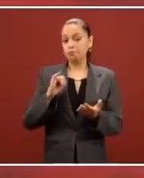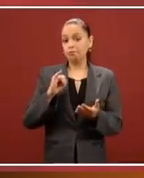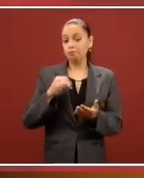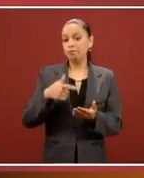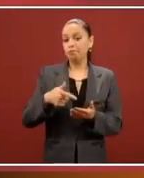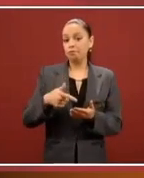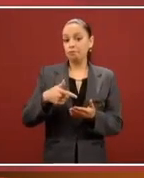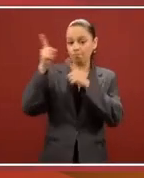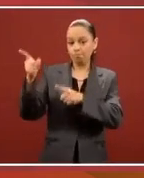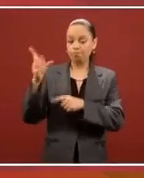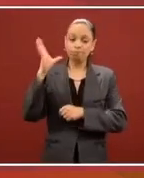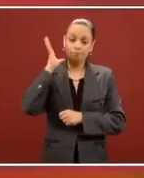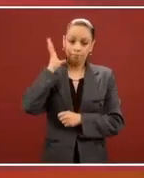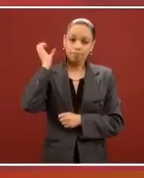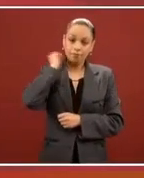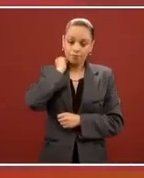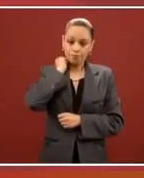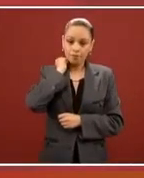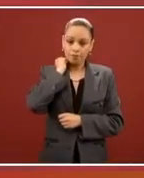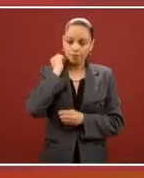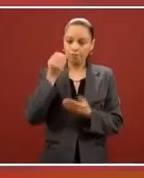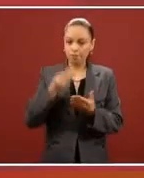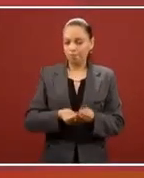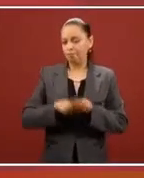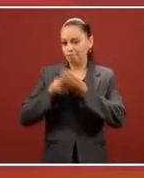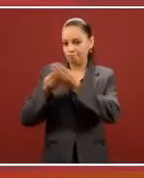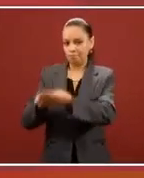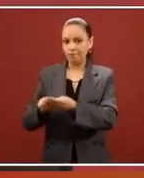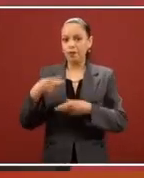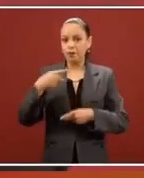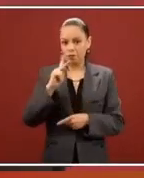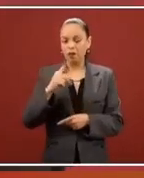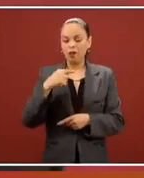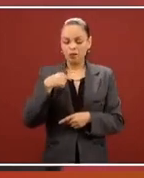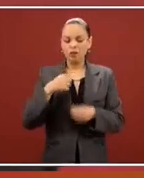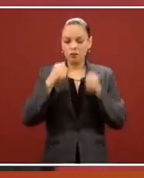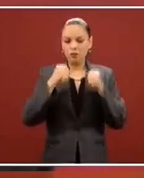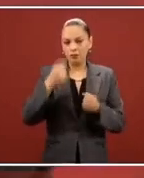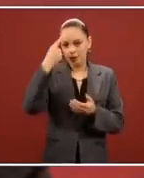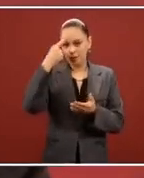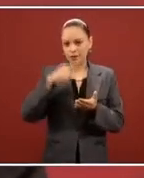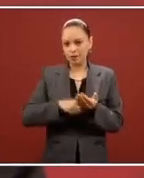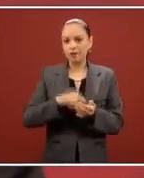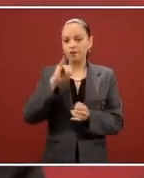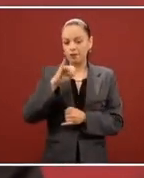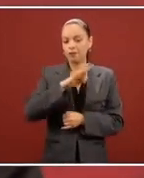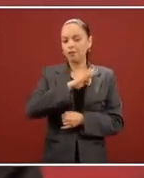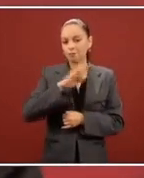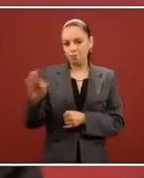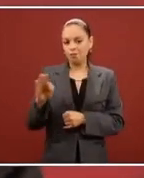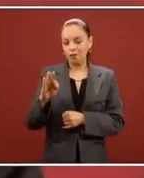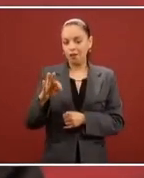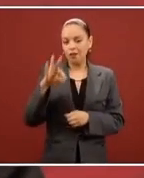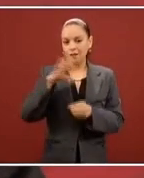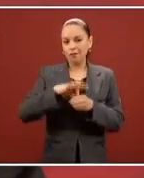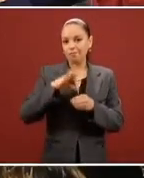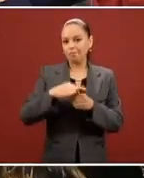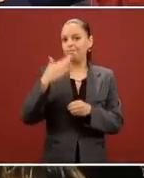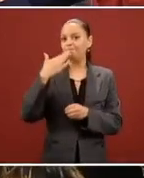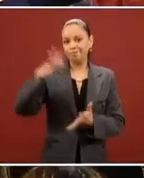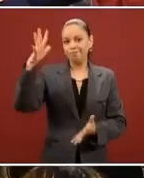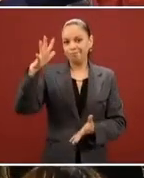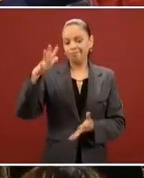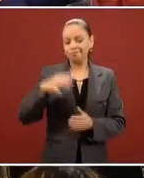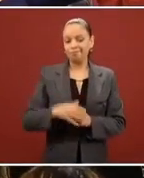al Senado, pero estoy seguro que también se va a lograr la mayoría